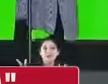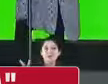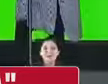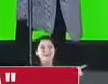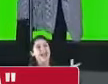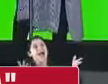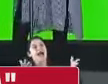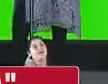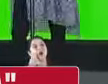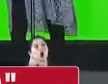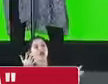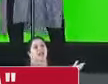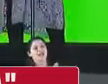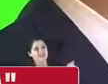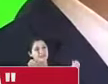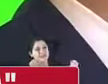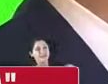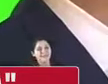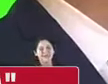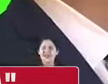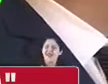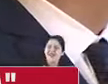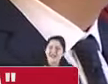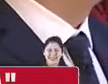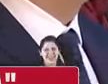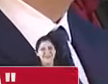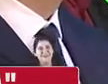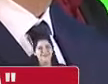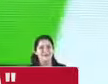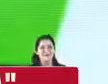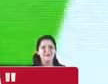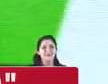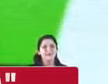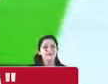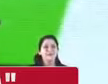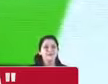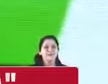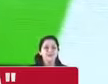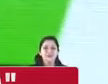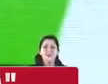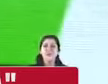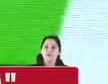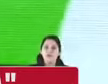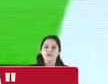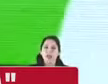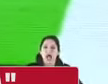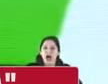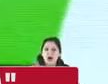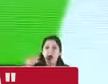corriente vamos todavía y quería corrientes en plena campaña electoral